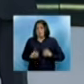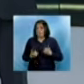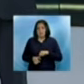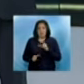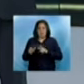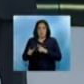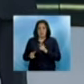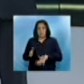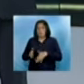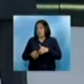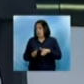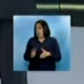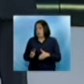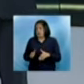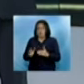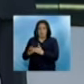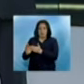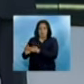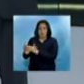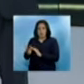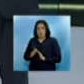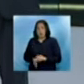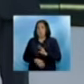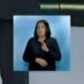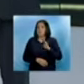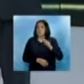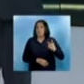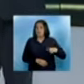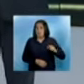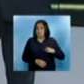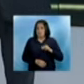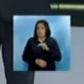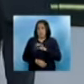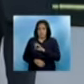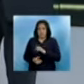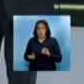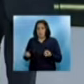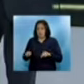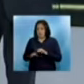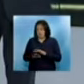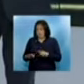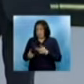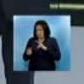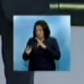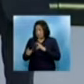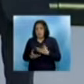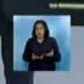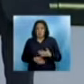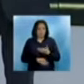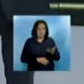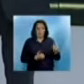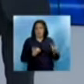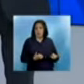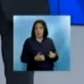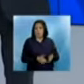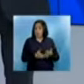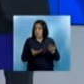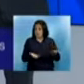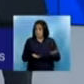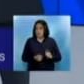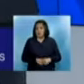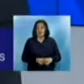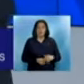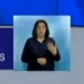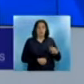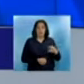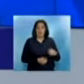un barrio madrileño y la verdad es que está muy simpático y ya les contaré cómo me va cuando lo acabe. Bien, eso ha sido todo por hoy y por supuesto estaremos